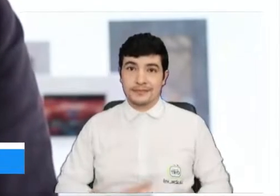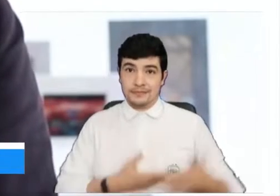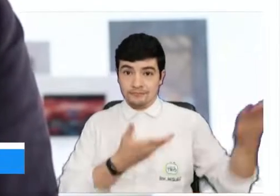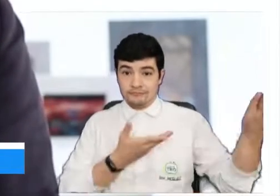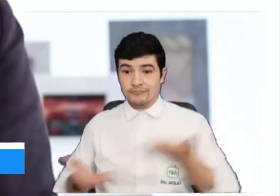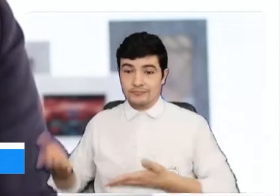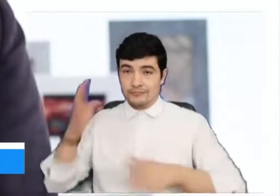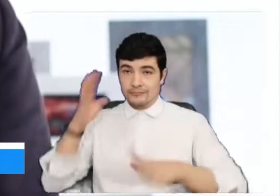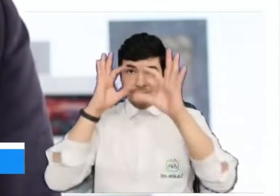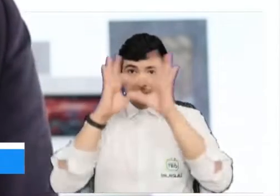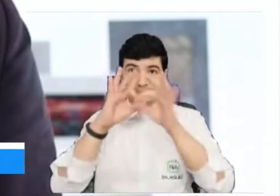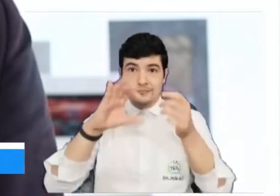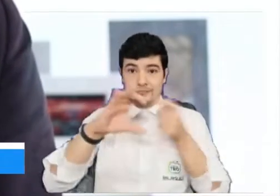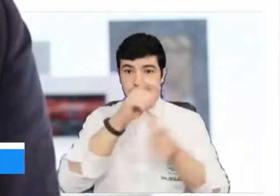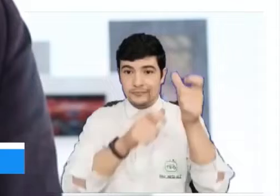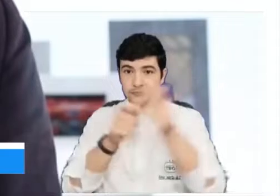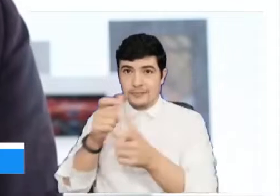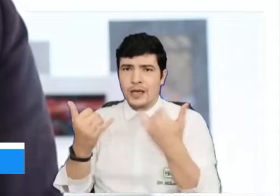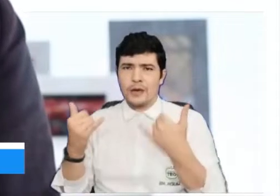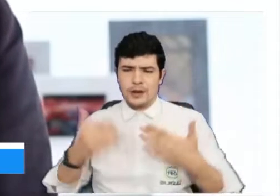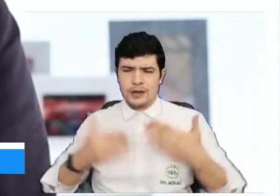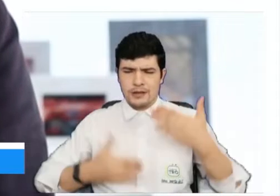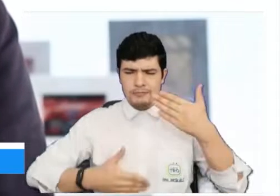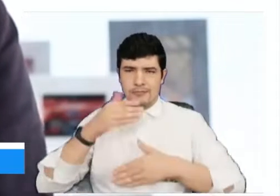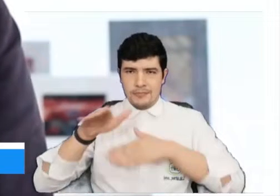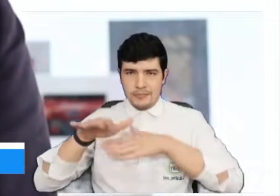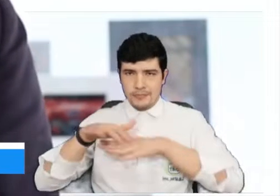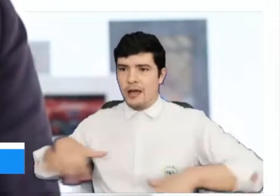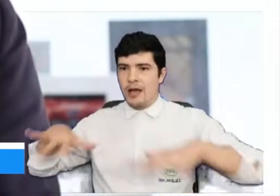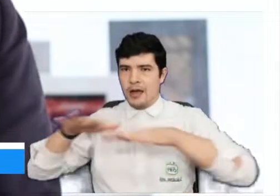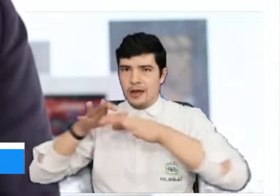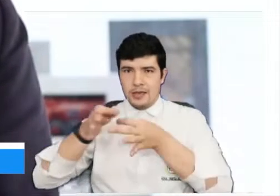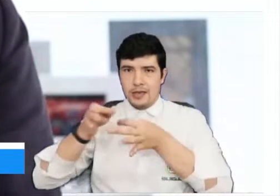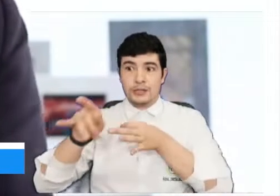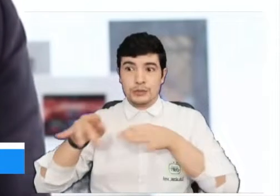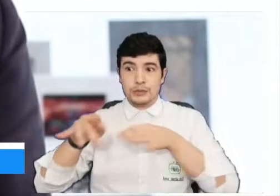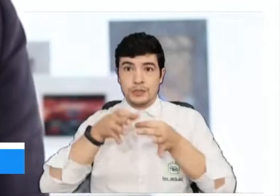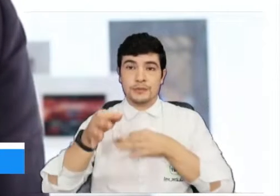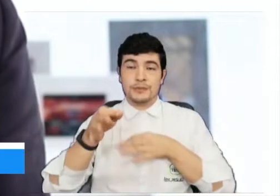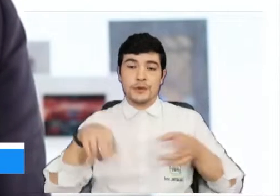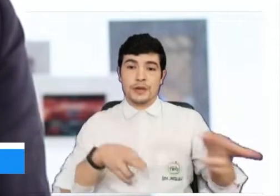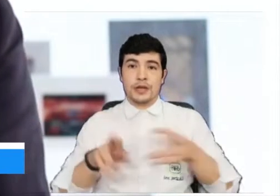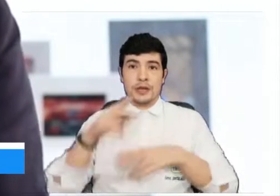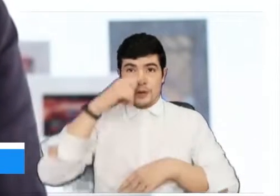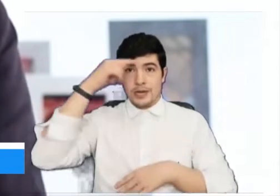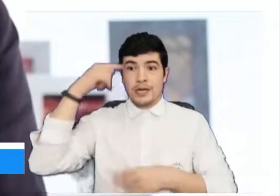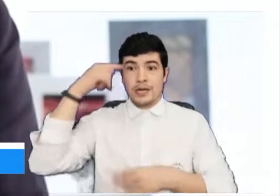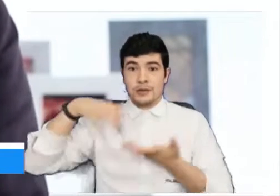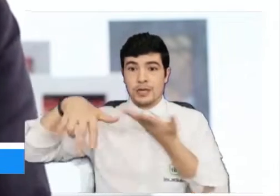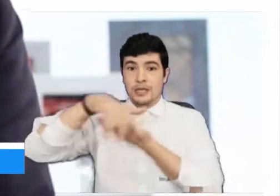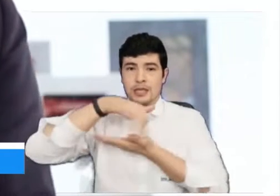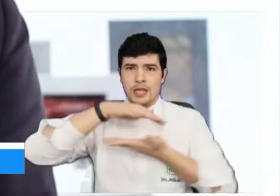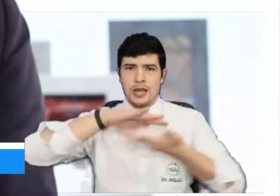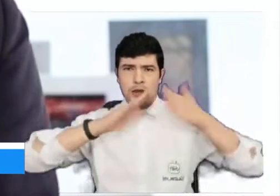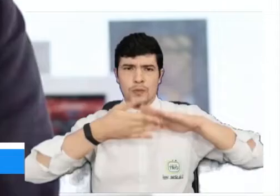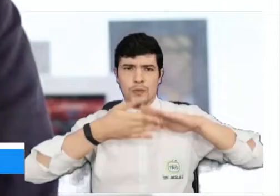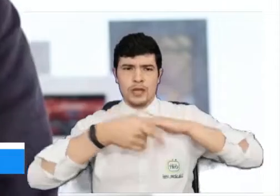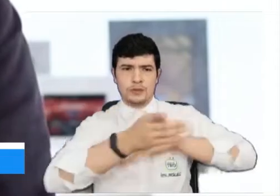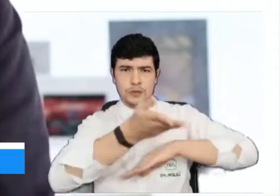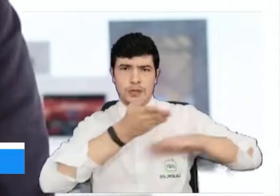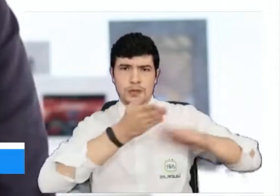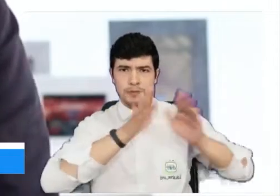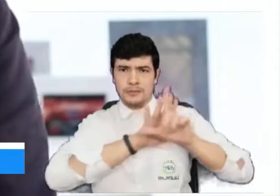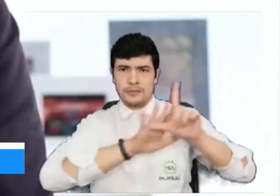Lente Ciudadano. Iniciamos en zona rural del municipio de Río Negro, en Santander, donde la comunidad pide por medio de este video la